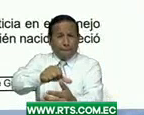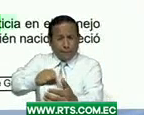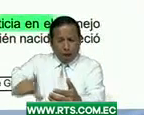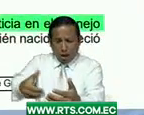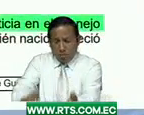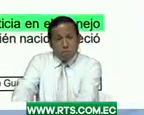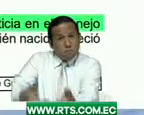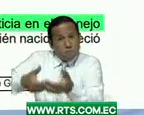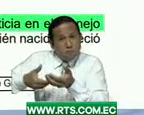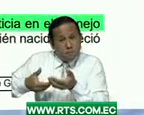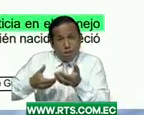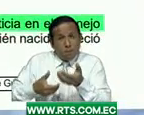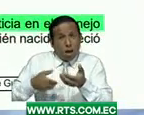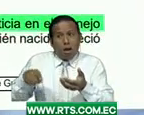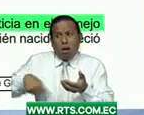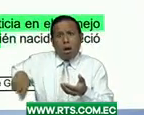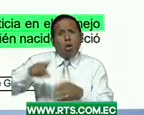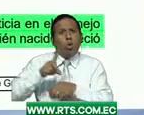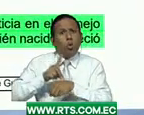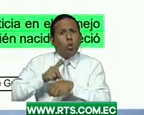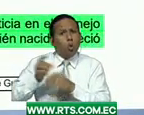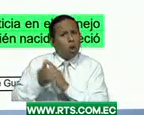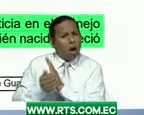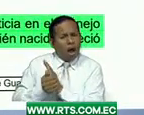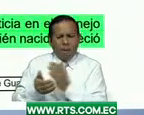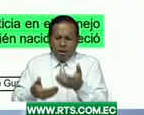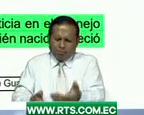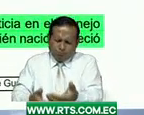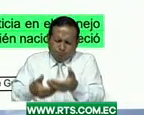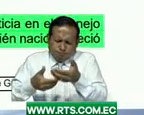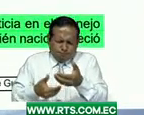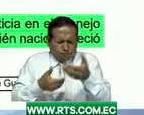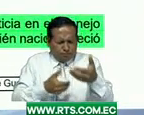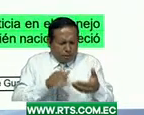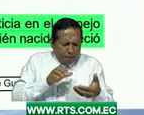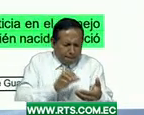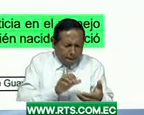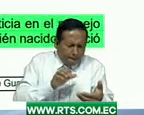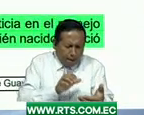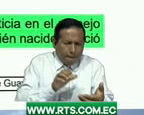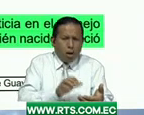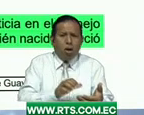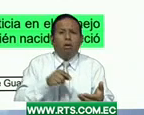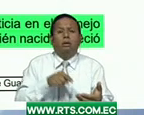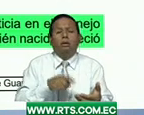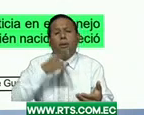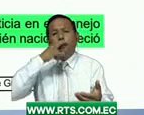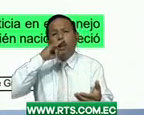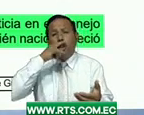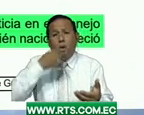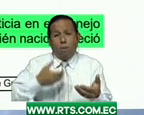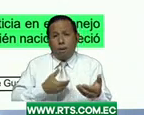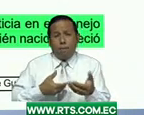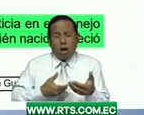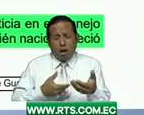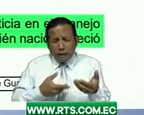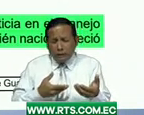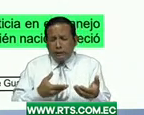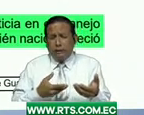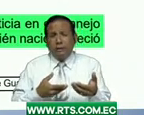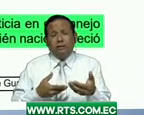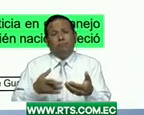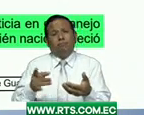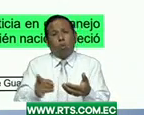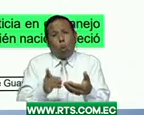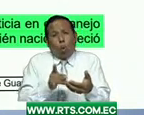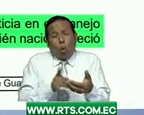área aplicó todo su conocimiento y experticia en el manejo de pacientes prematuros. Sin embargo, a causa de su condición, el